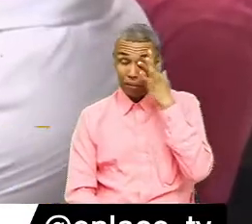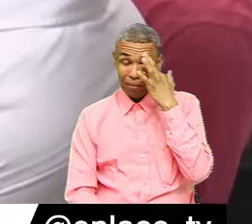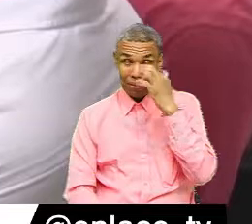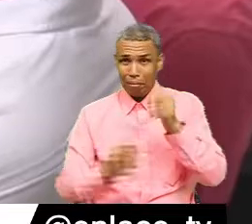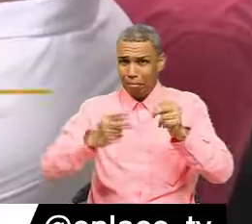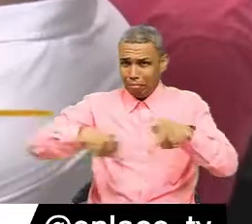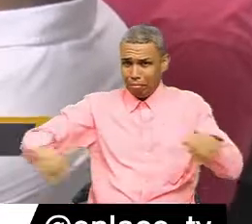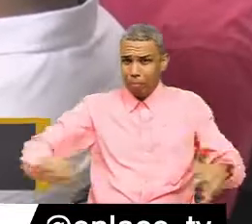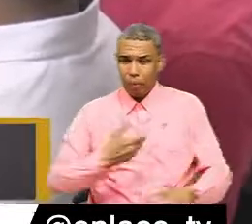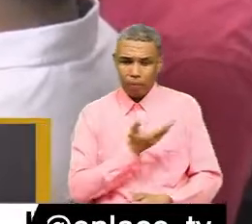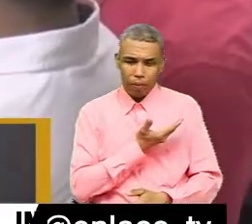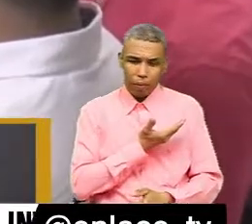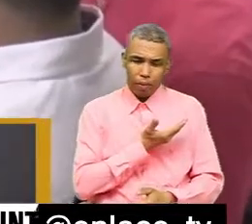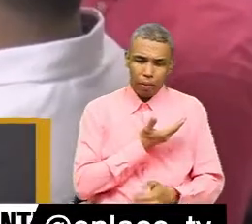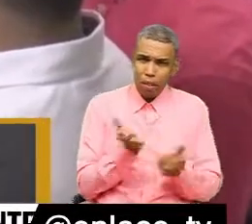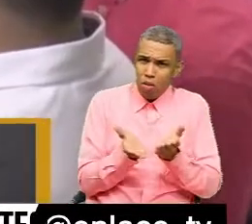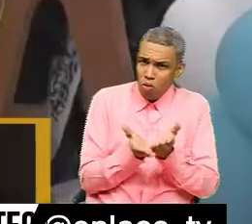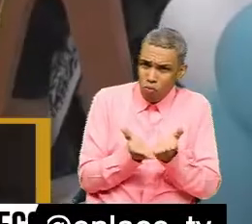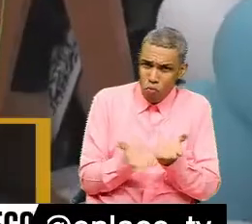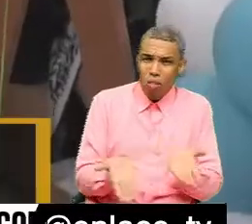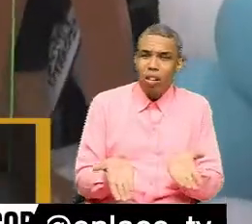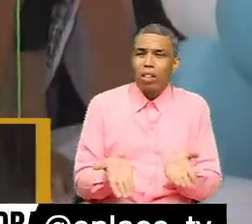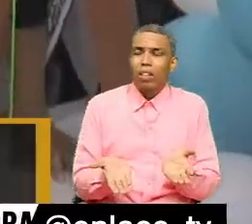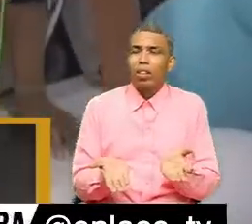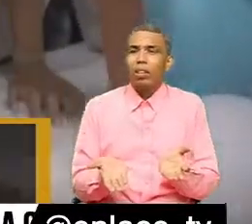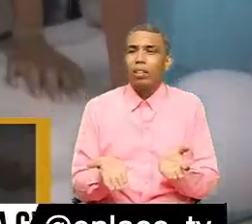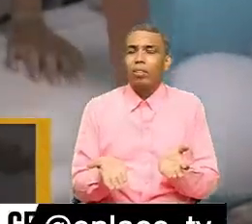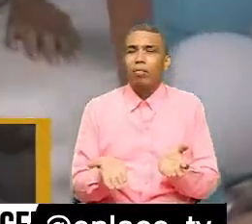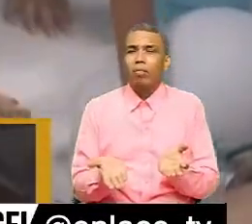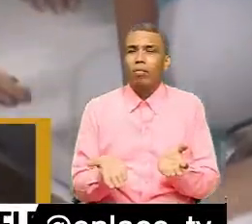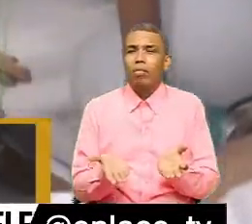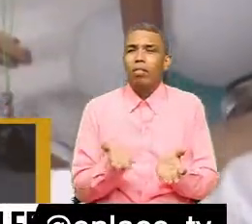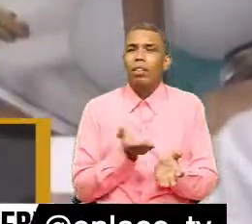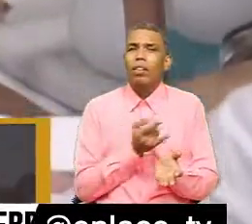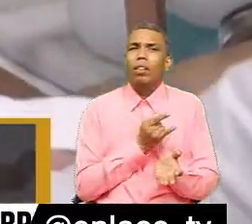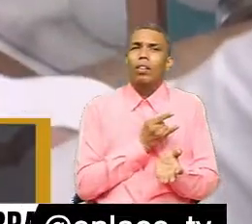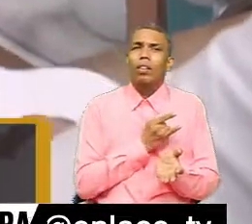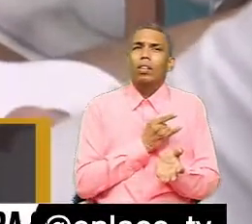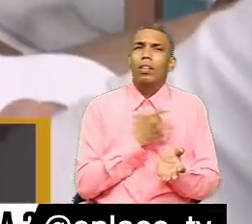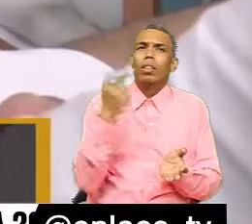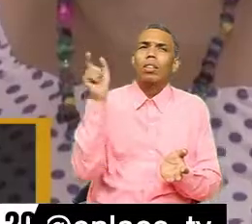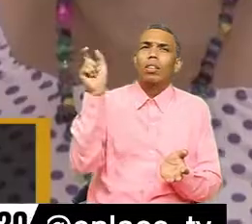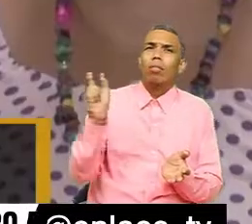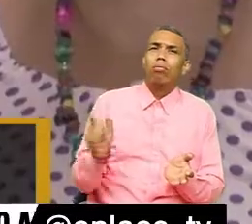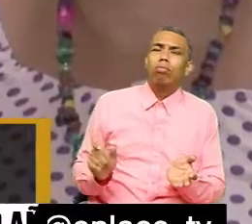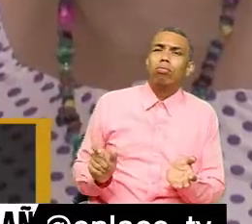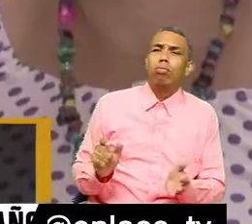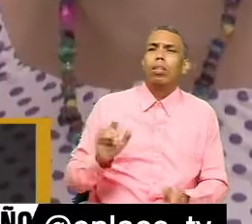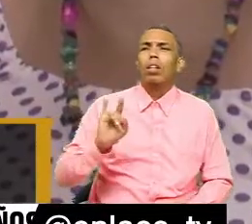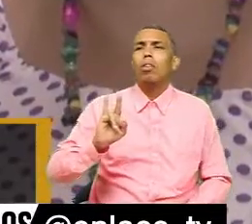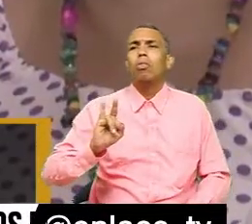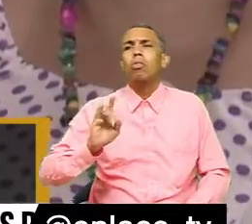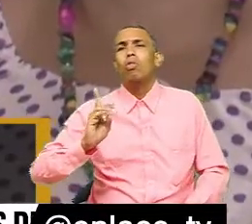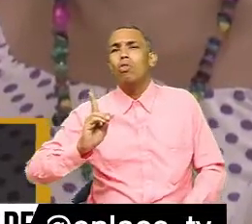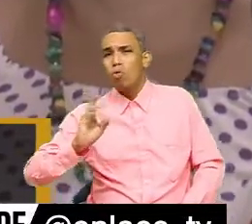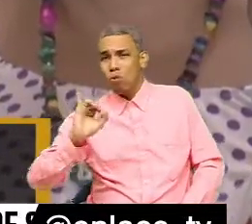colegios públicos de la ciudad participaron de las actividades organizadas por la Universitaria de Investigación y Desarrollo, UDI. Ya estamos